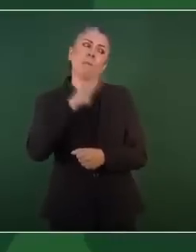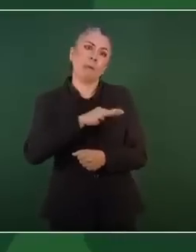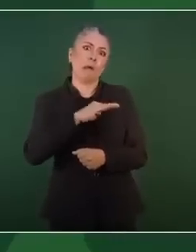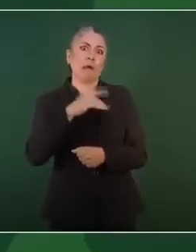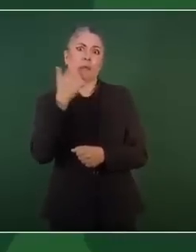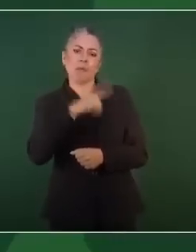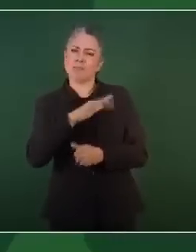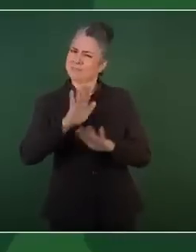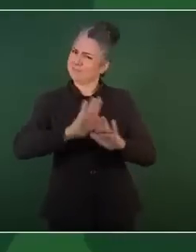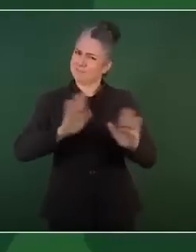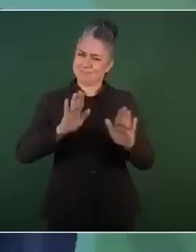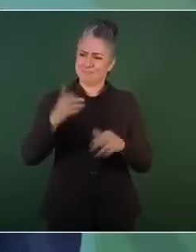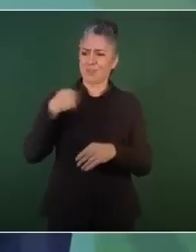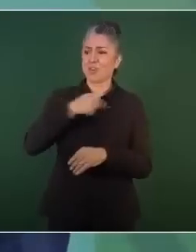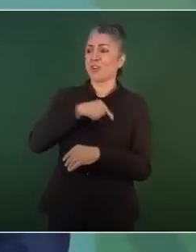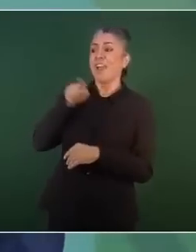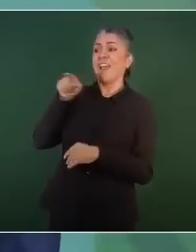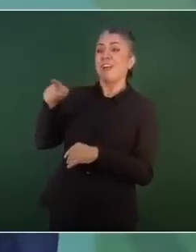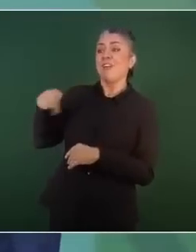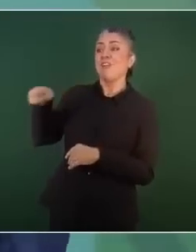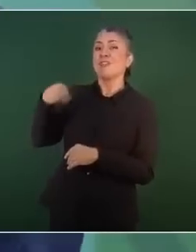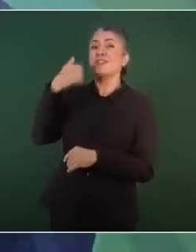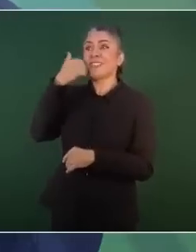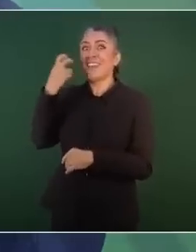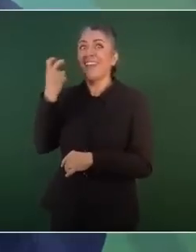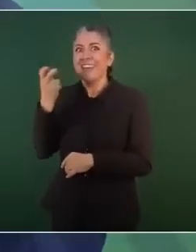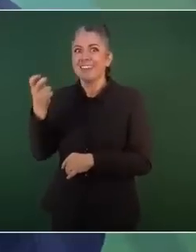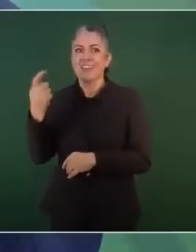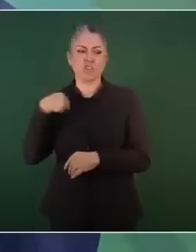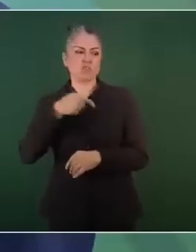Que tengamos un ejército